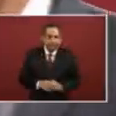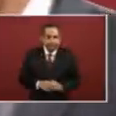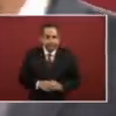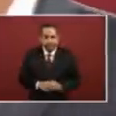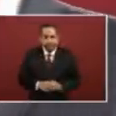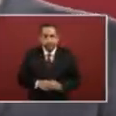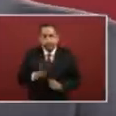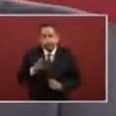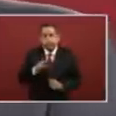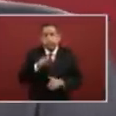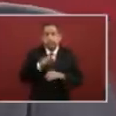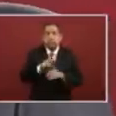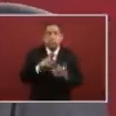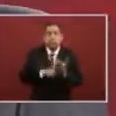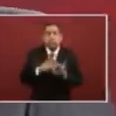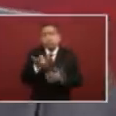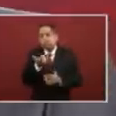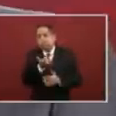sobreprecio